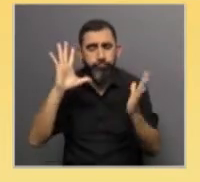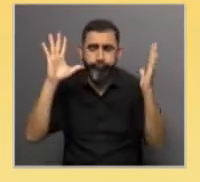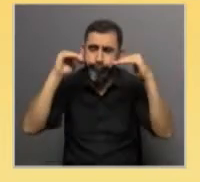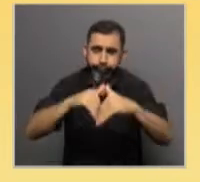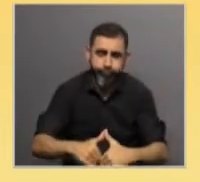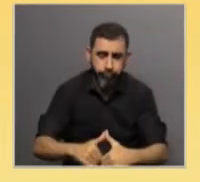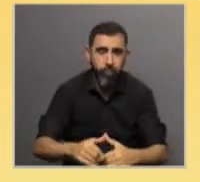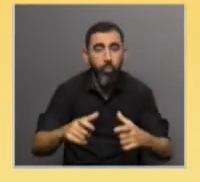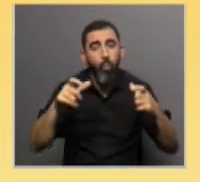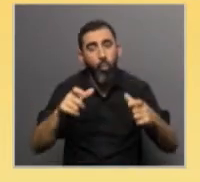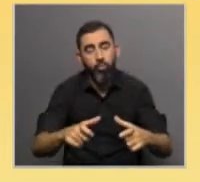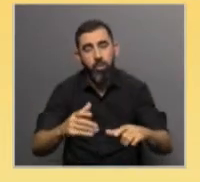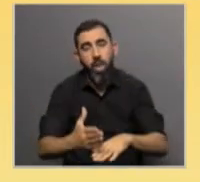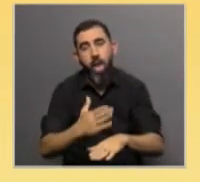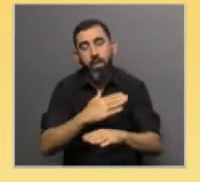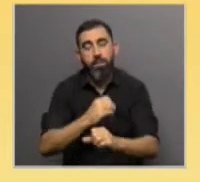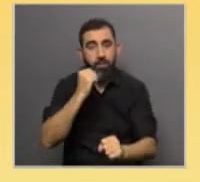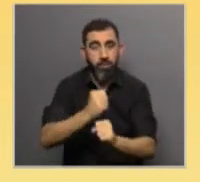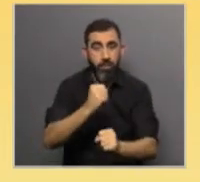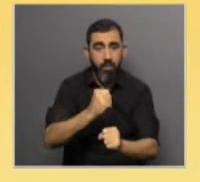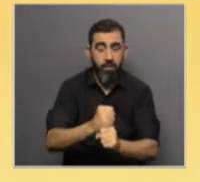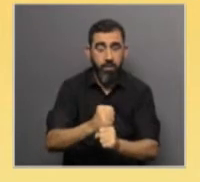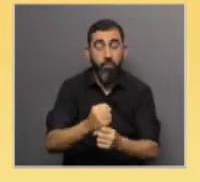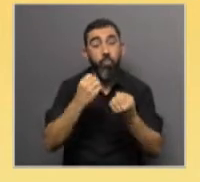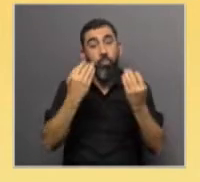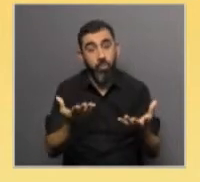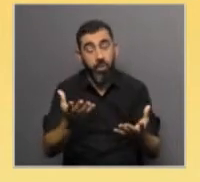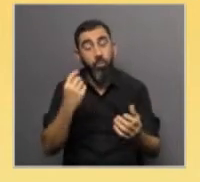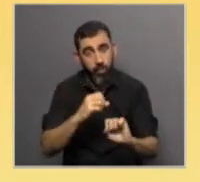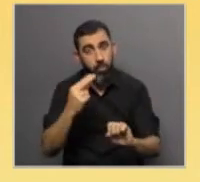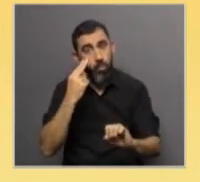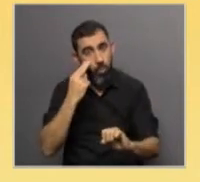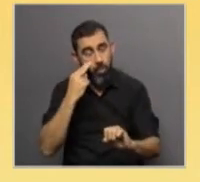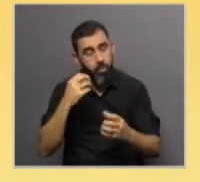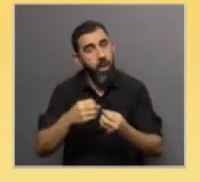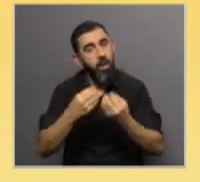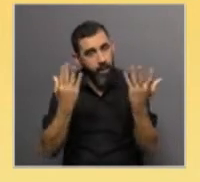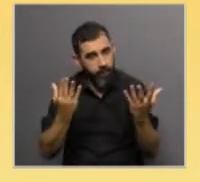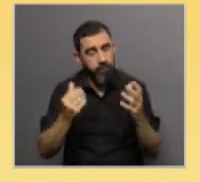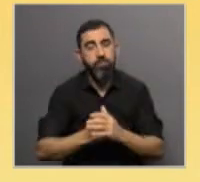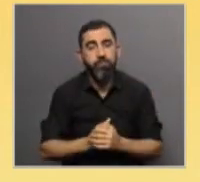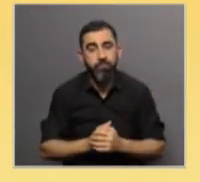por suerte antes de que nos pusiésemos a trabajar porque hubiera sido un problema. Entonces,